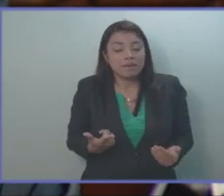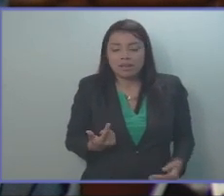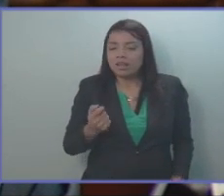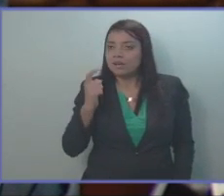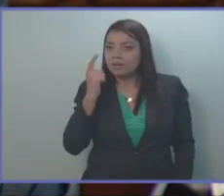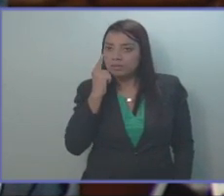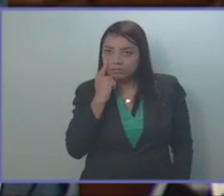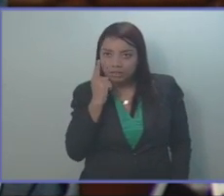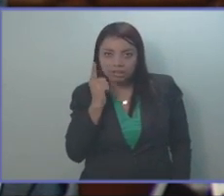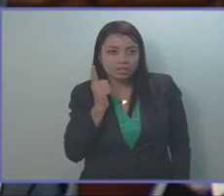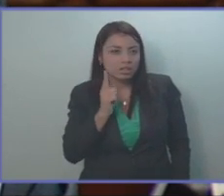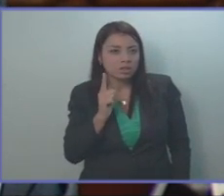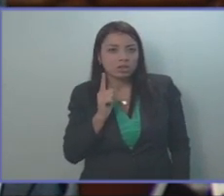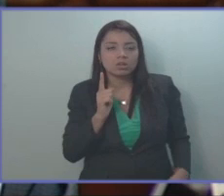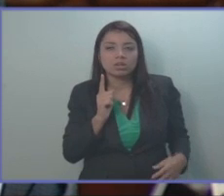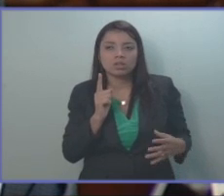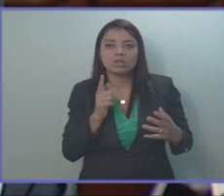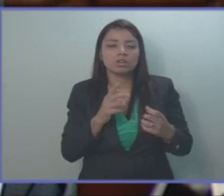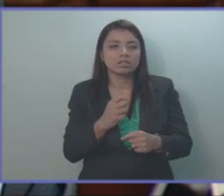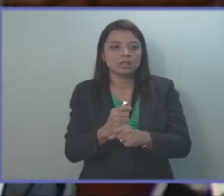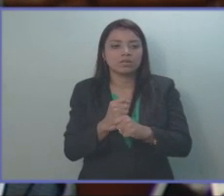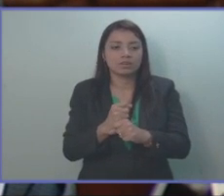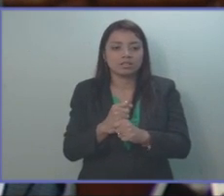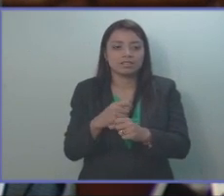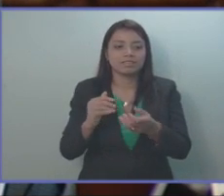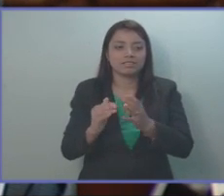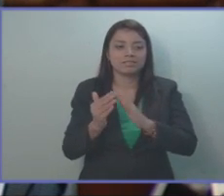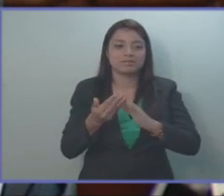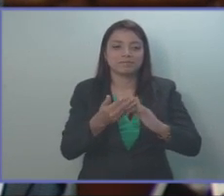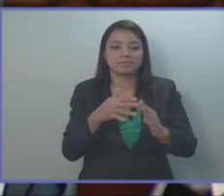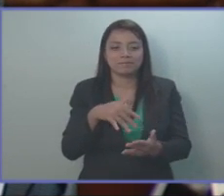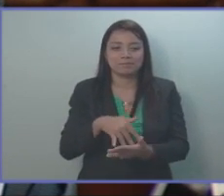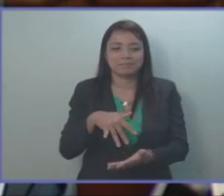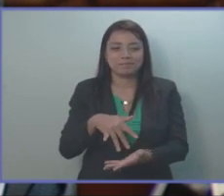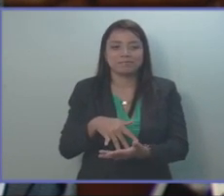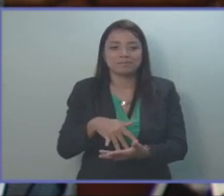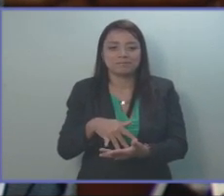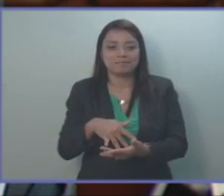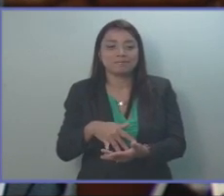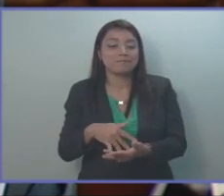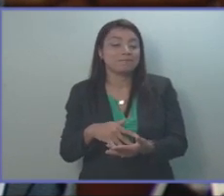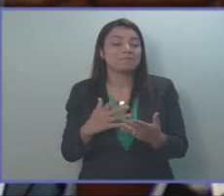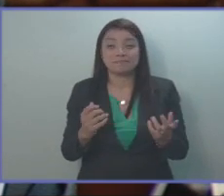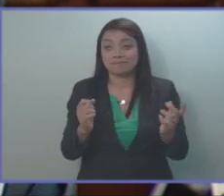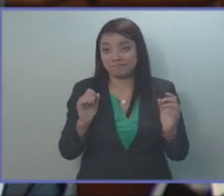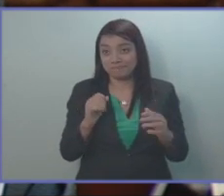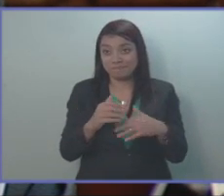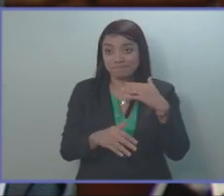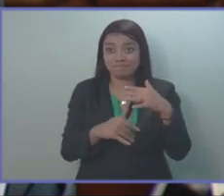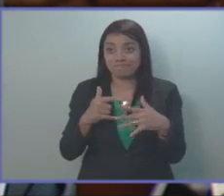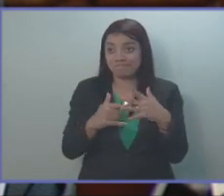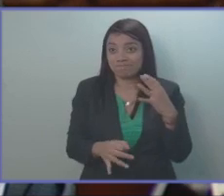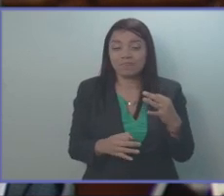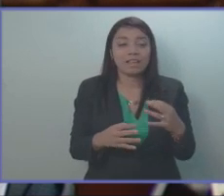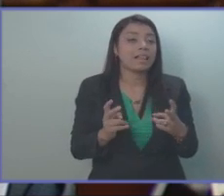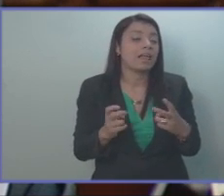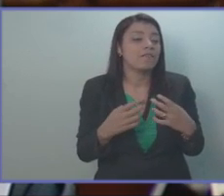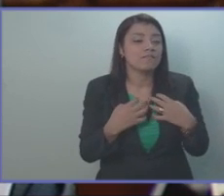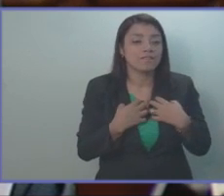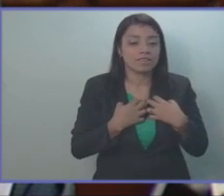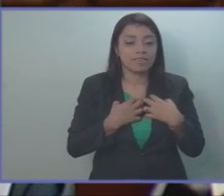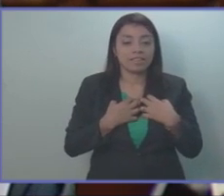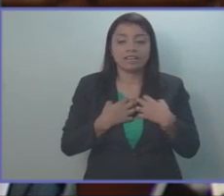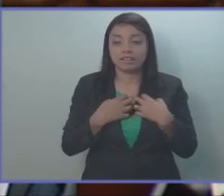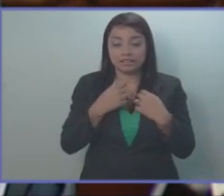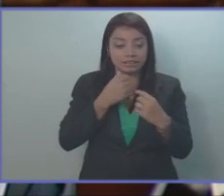que no se vulnere la seguridad ciudadana mediante atentados a bienes jurídicos como la vida y el